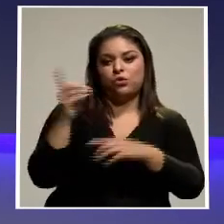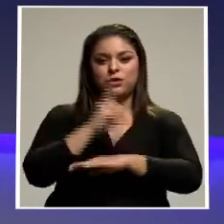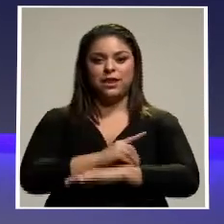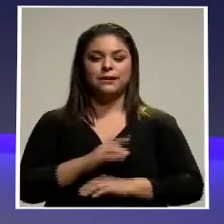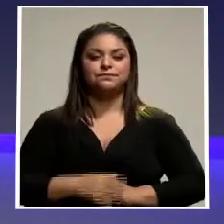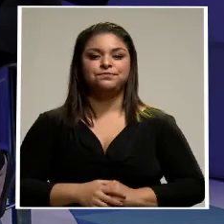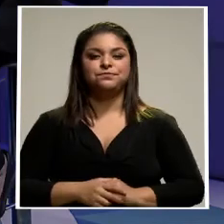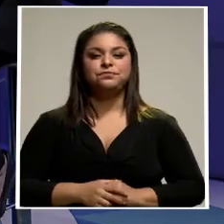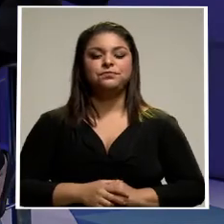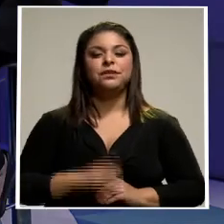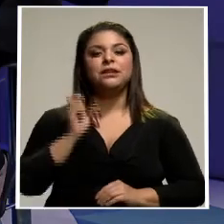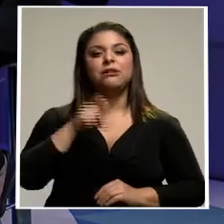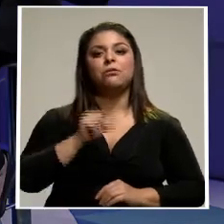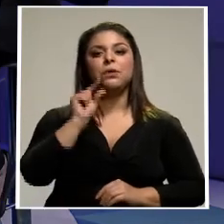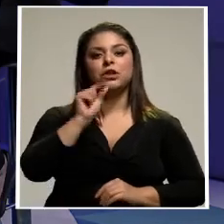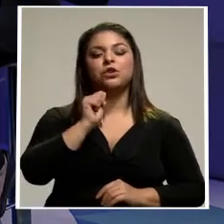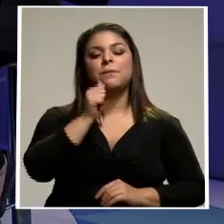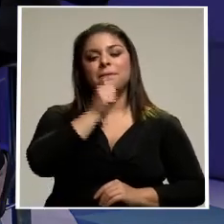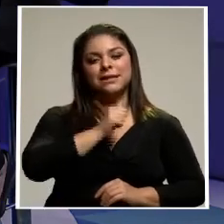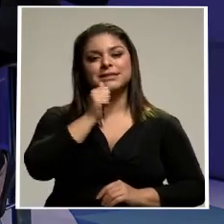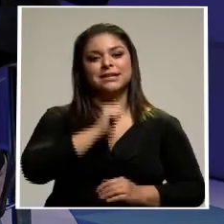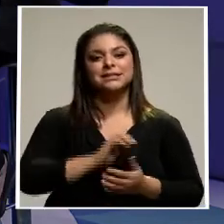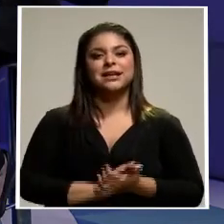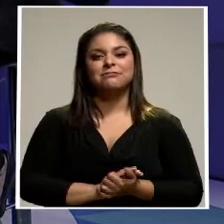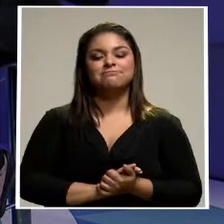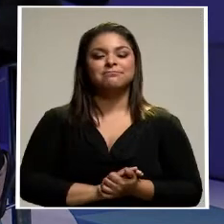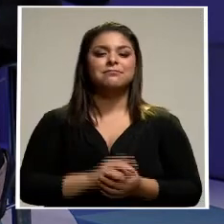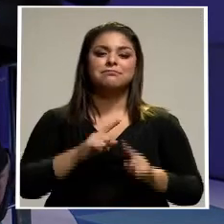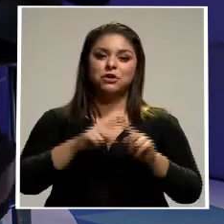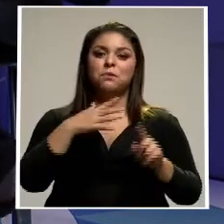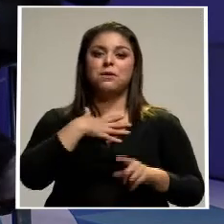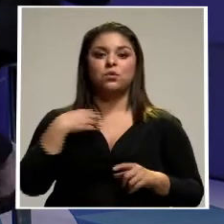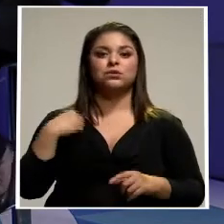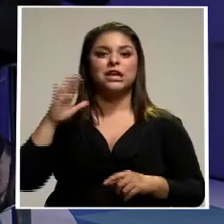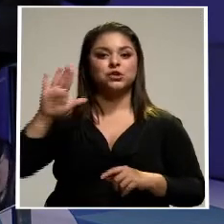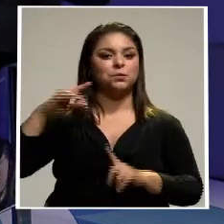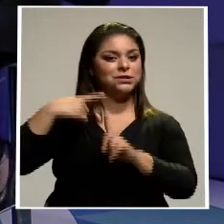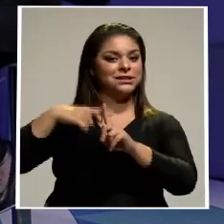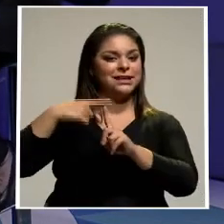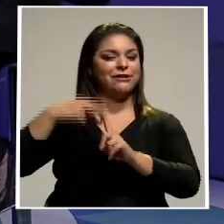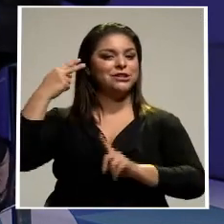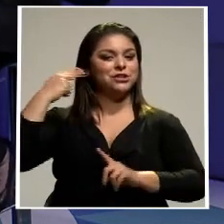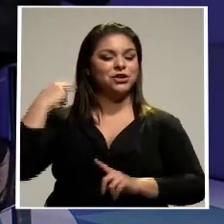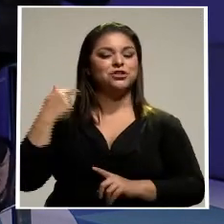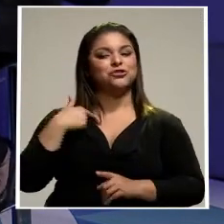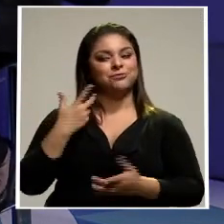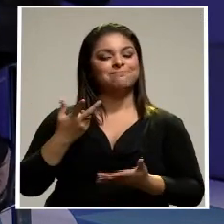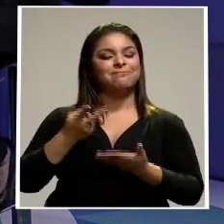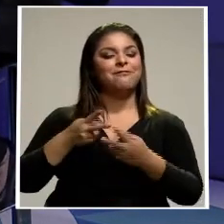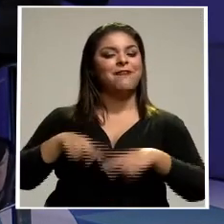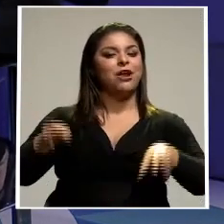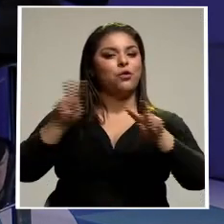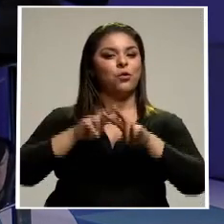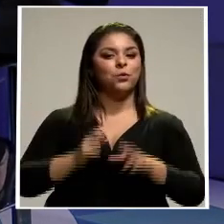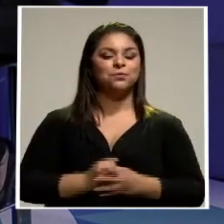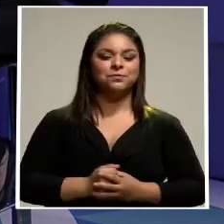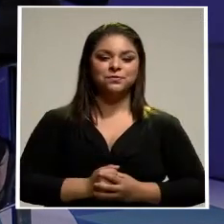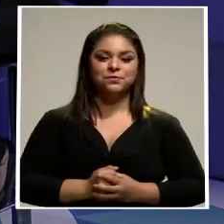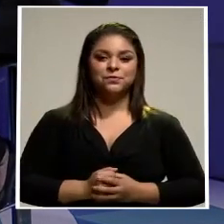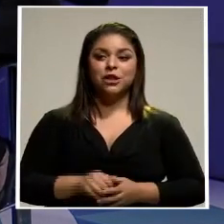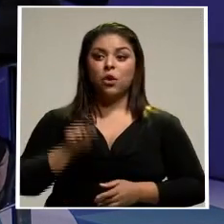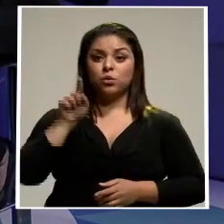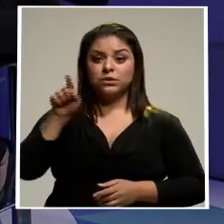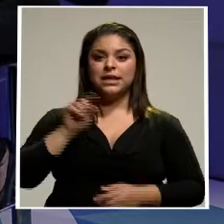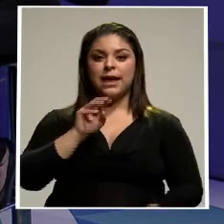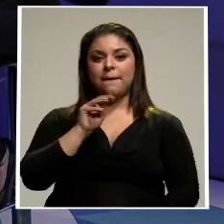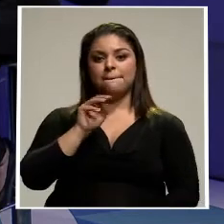de paciencia. Me encanta su optimismo histórico, sí. Se lo valoro. Usted es